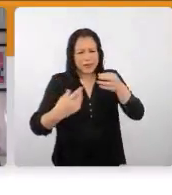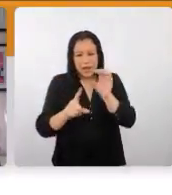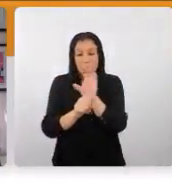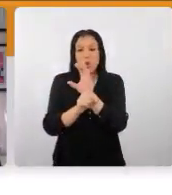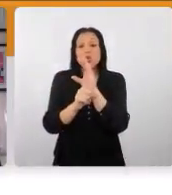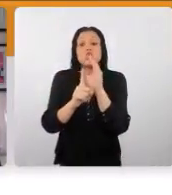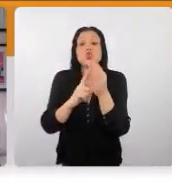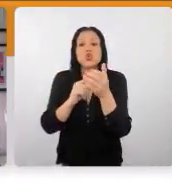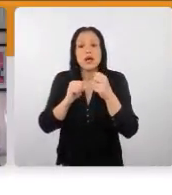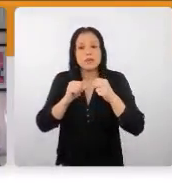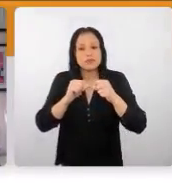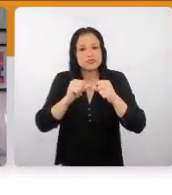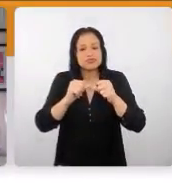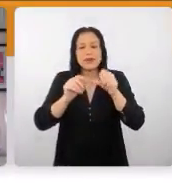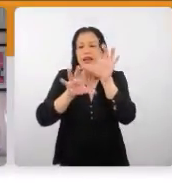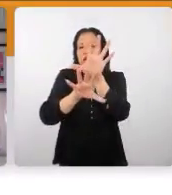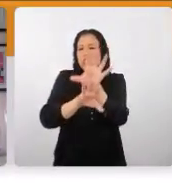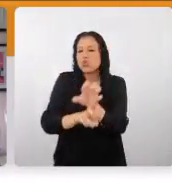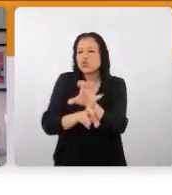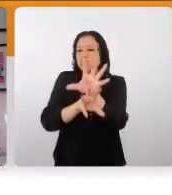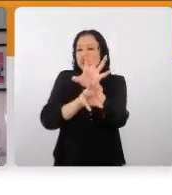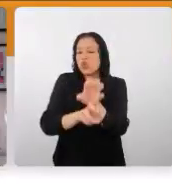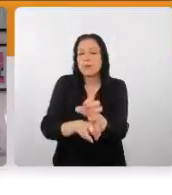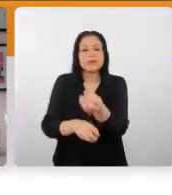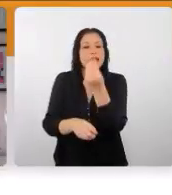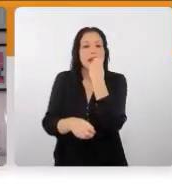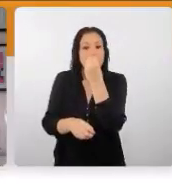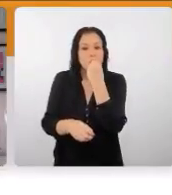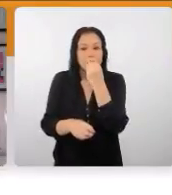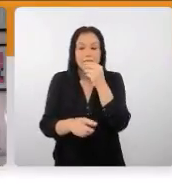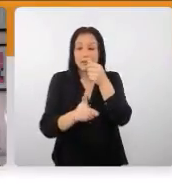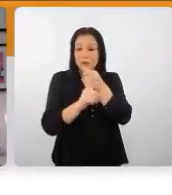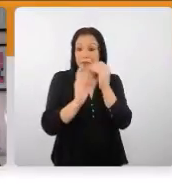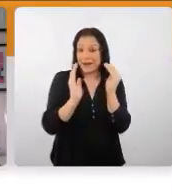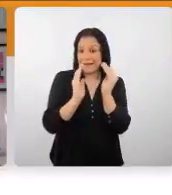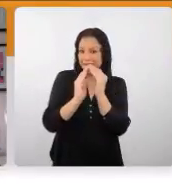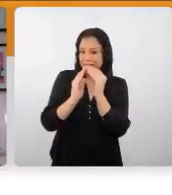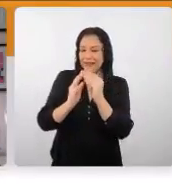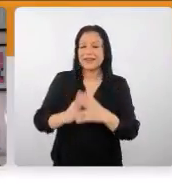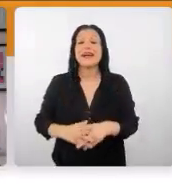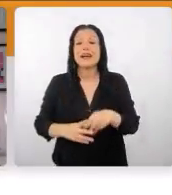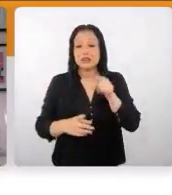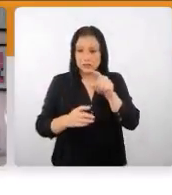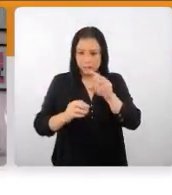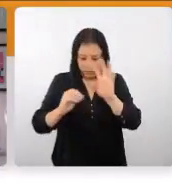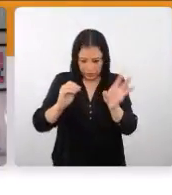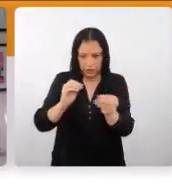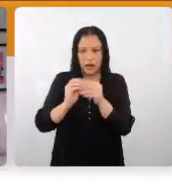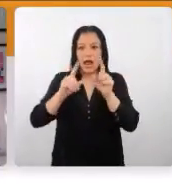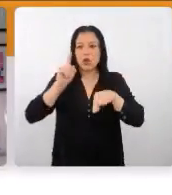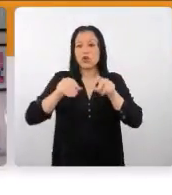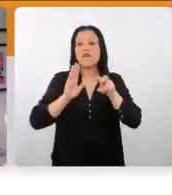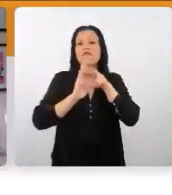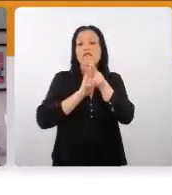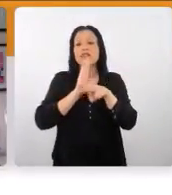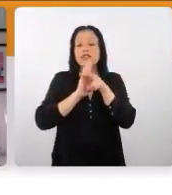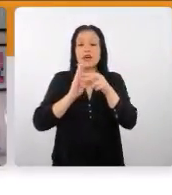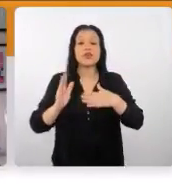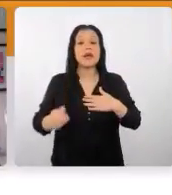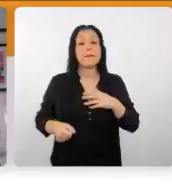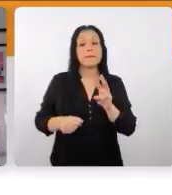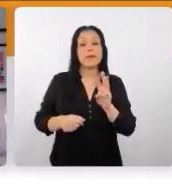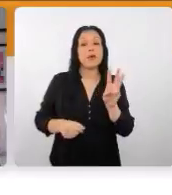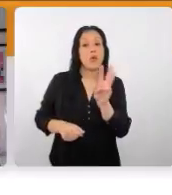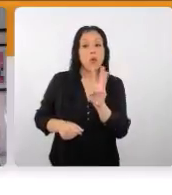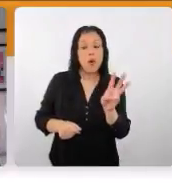viva, muy a las tradiciones y a la gastronomía desde casa. Entonces, hay que incluir algunos videos dentro de nuestra web, ¿no?